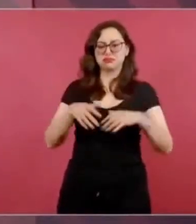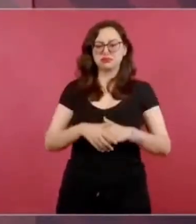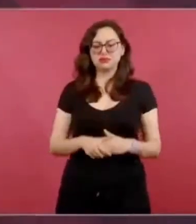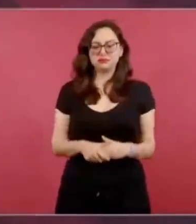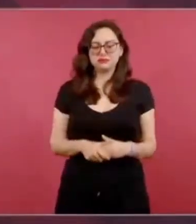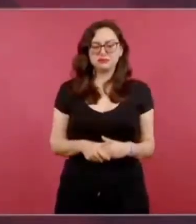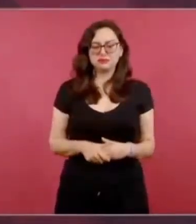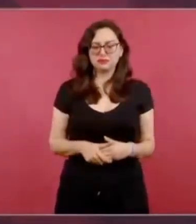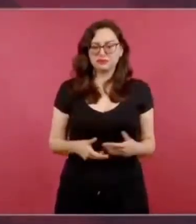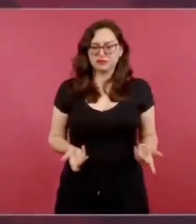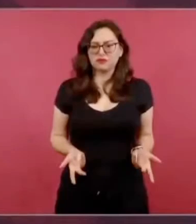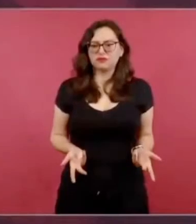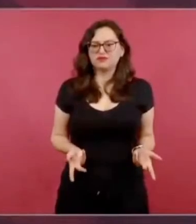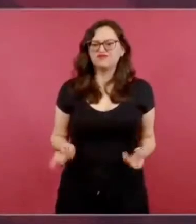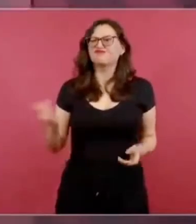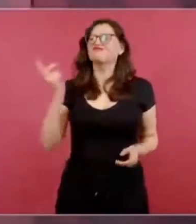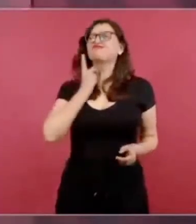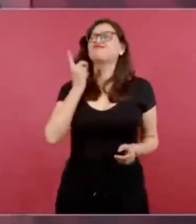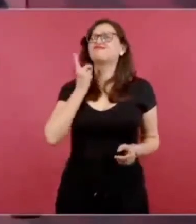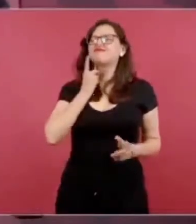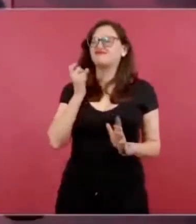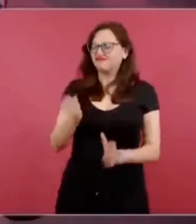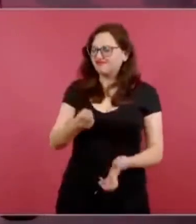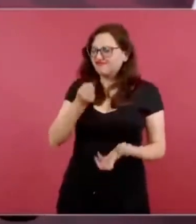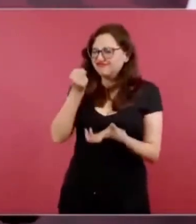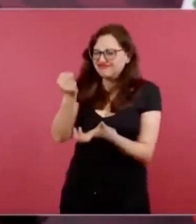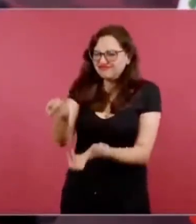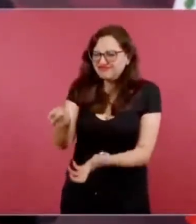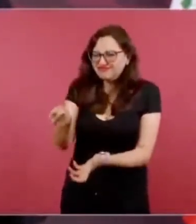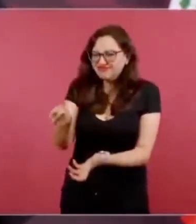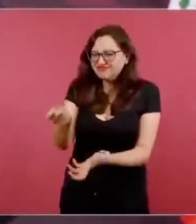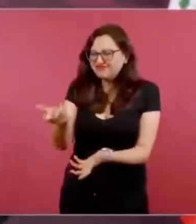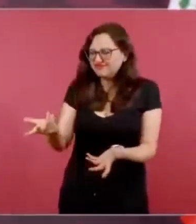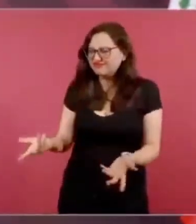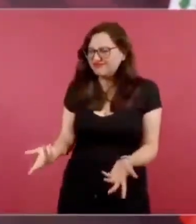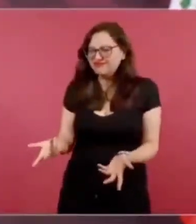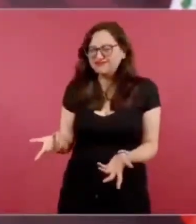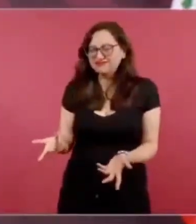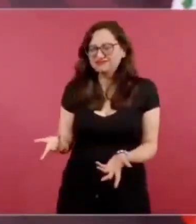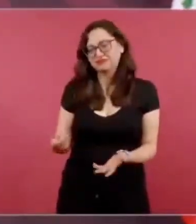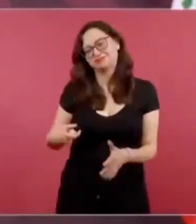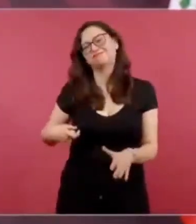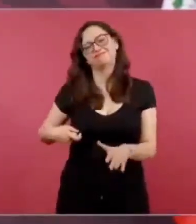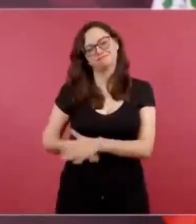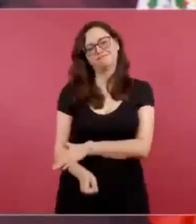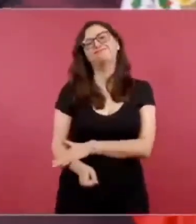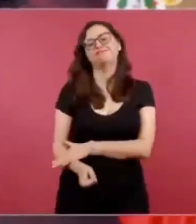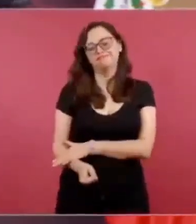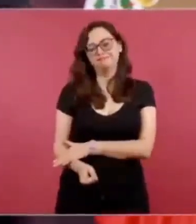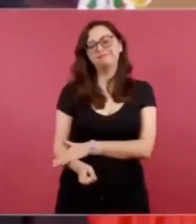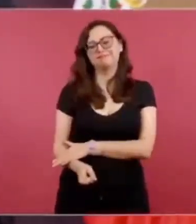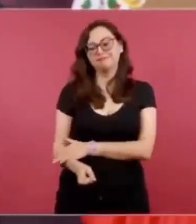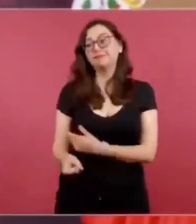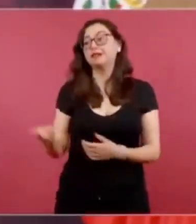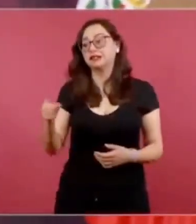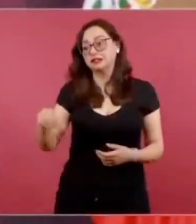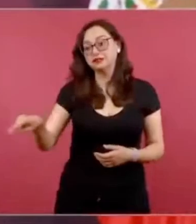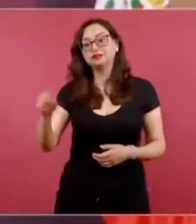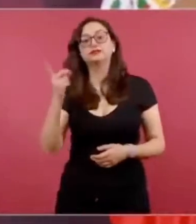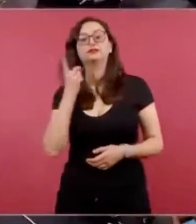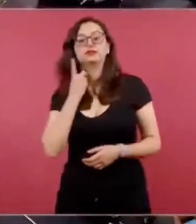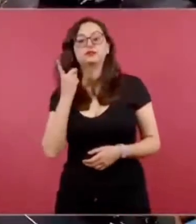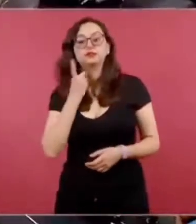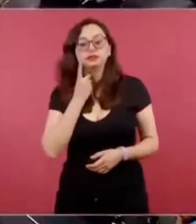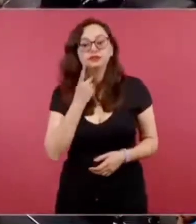Iban los diputados que recibían esos moches con presidentes municipales, con gobernadores.